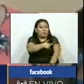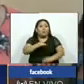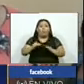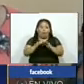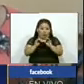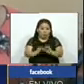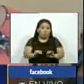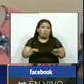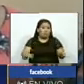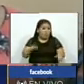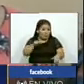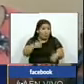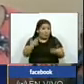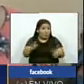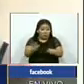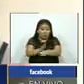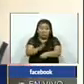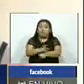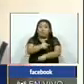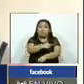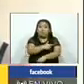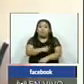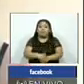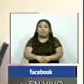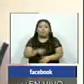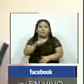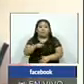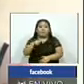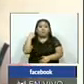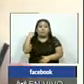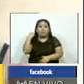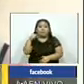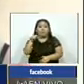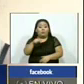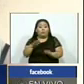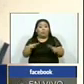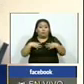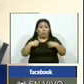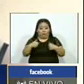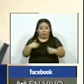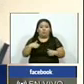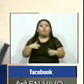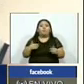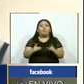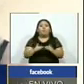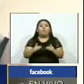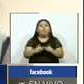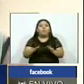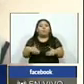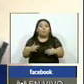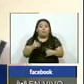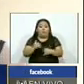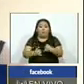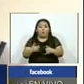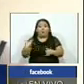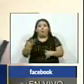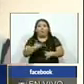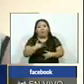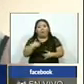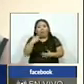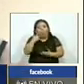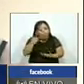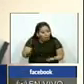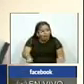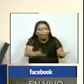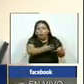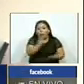es muy importante que ellos tengan toda su vacuna. Eso es bien importante para la salud de ellos y para nosotros también, porque al final nosotros somos los que andamos detrás de ellos